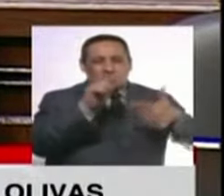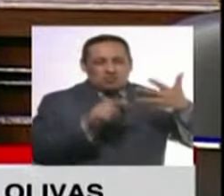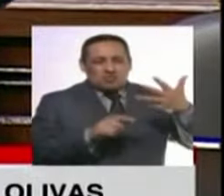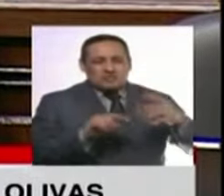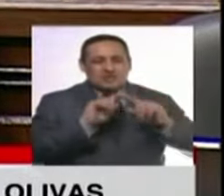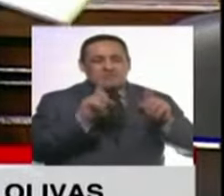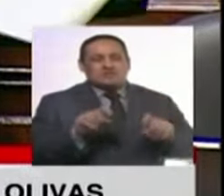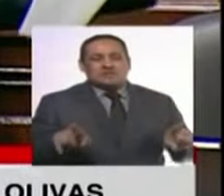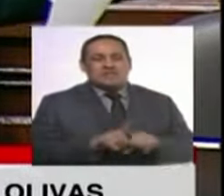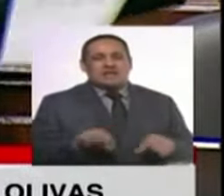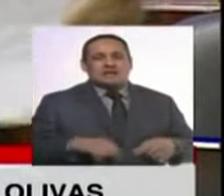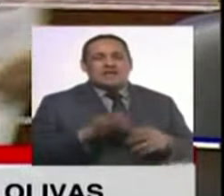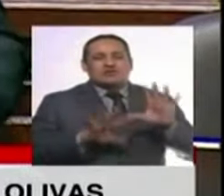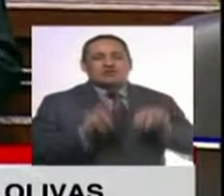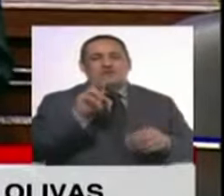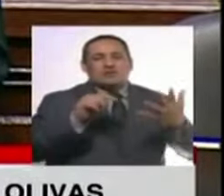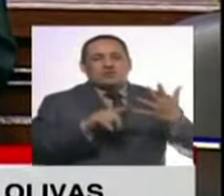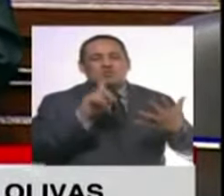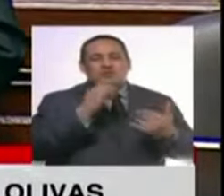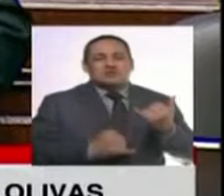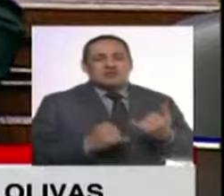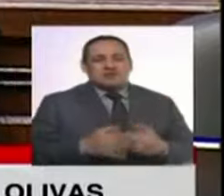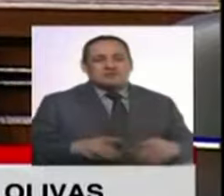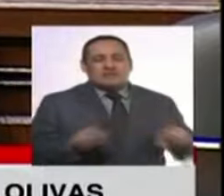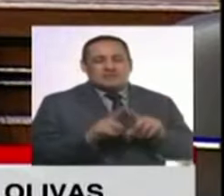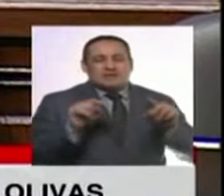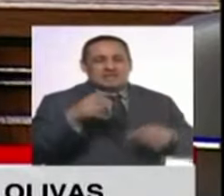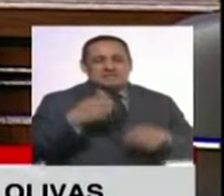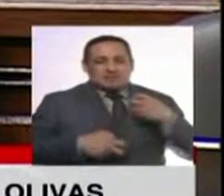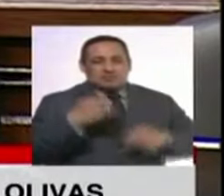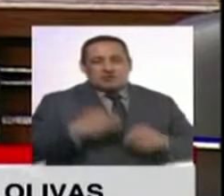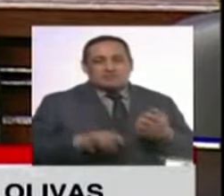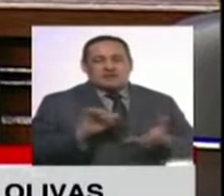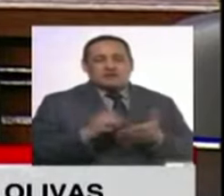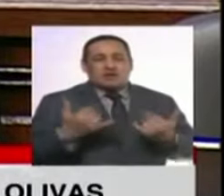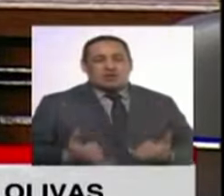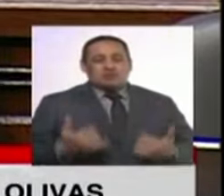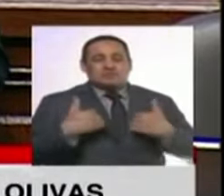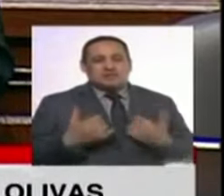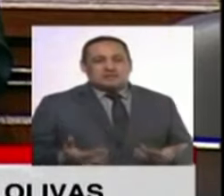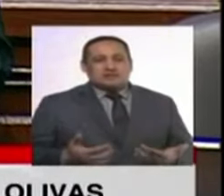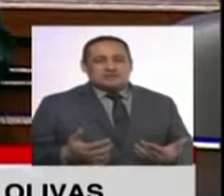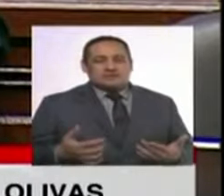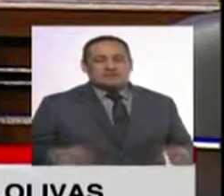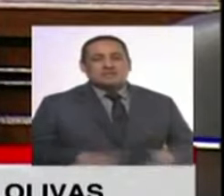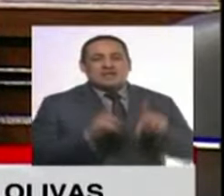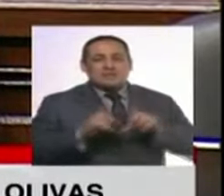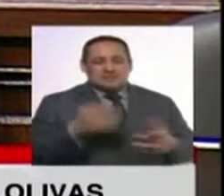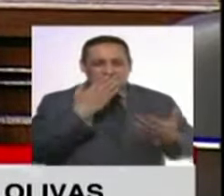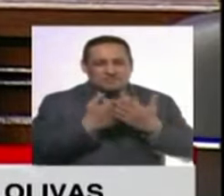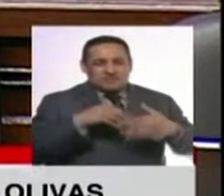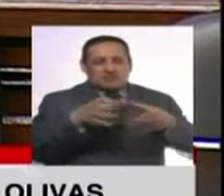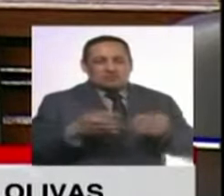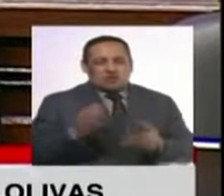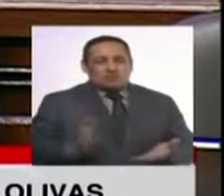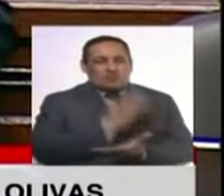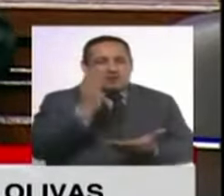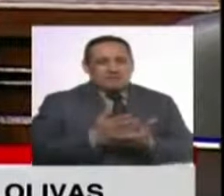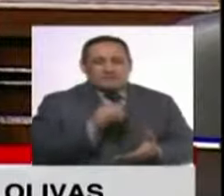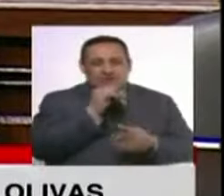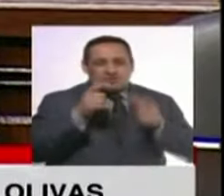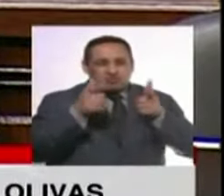su pregunta en la doceava pregunta ese es el problema que hoy se tiene y frente a ese problema de